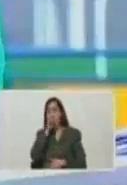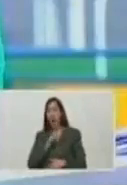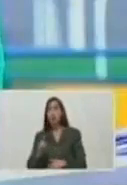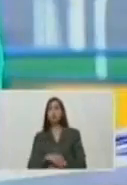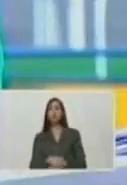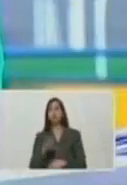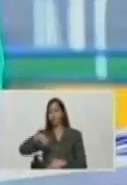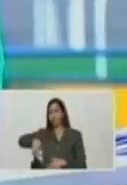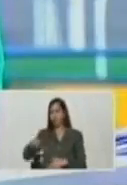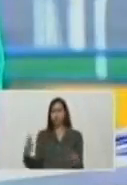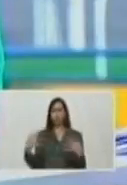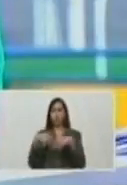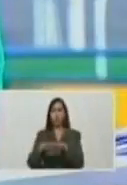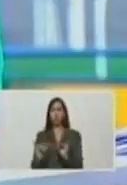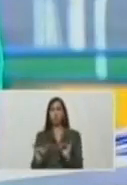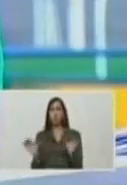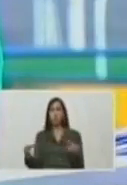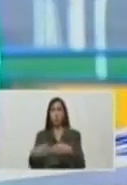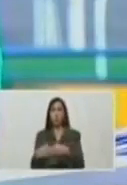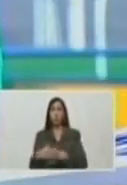estaban allí,